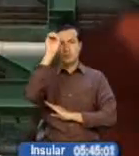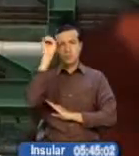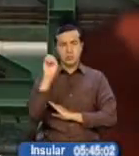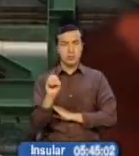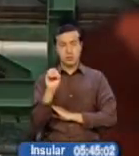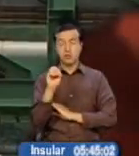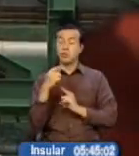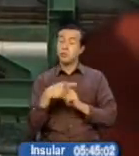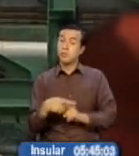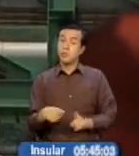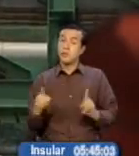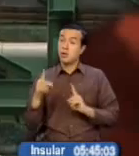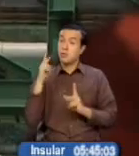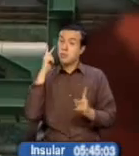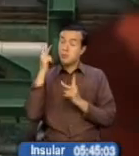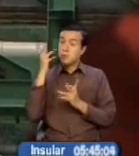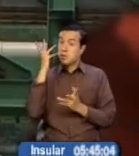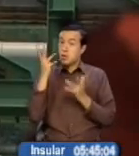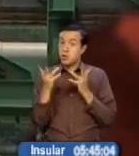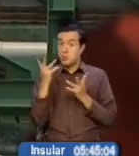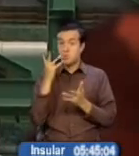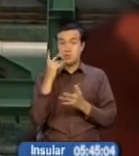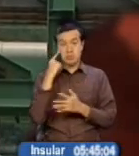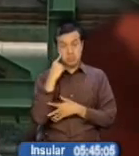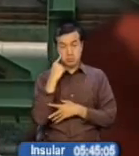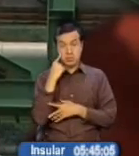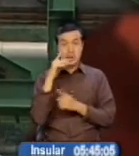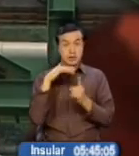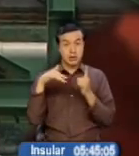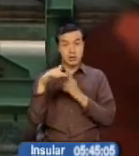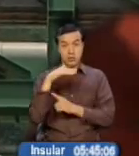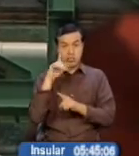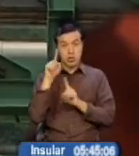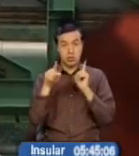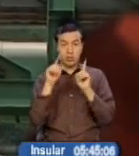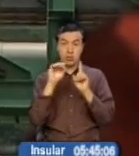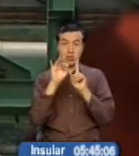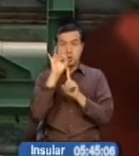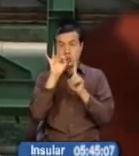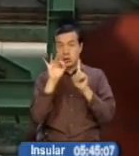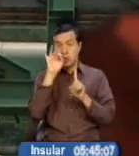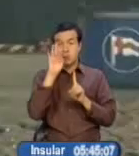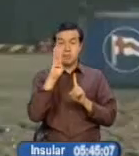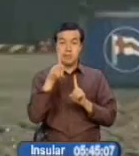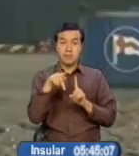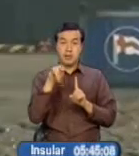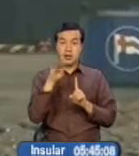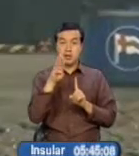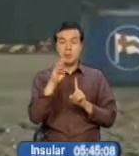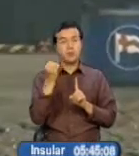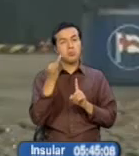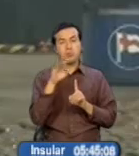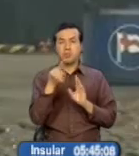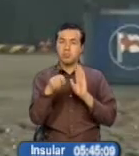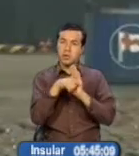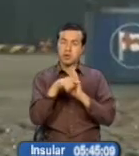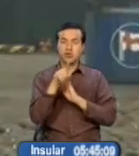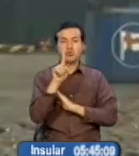Sin embargo, la expectativa, de acuerdo al comportamiento coyuntural de variación del Producto Interno Bruto, es del